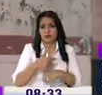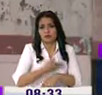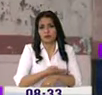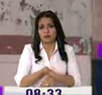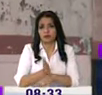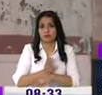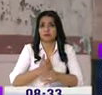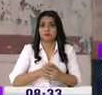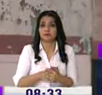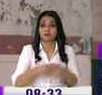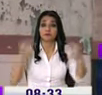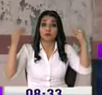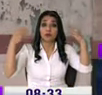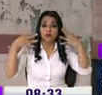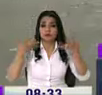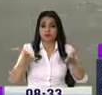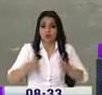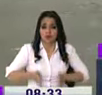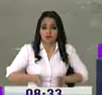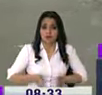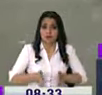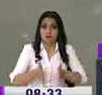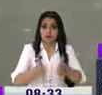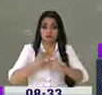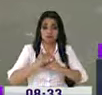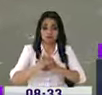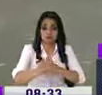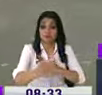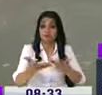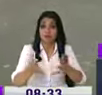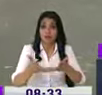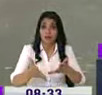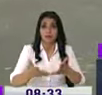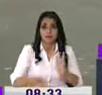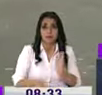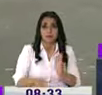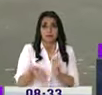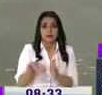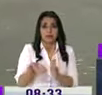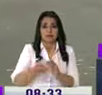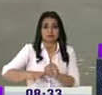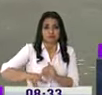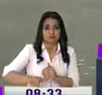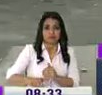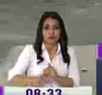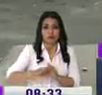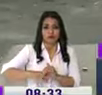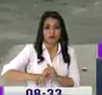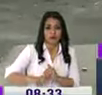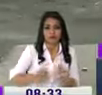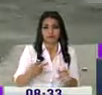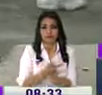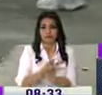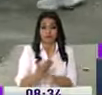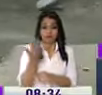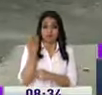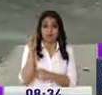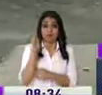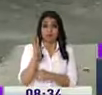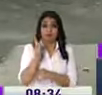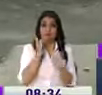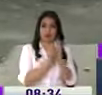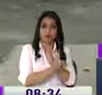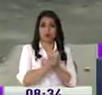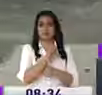de iluminación en este tramo sin pavimentar, se ha incrementado la delincuencia. El pasado viernes se reportó un asalto